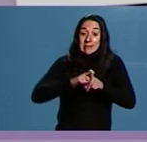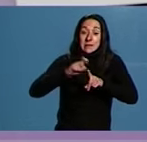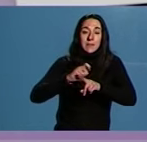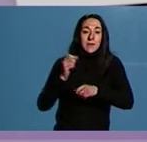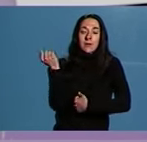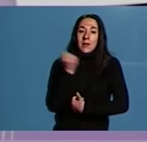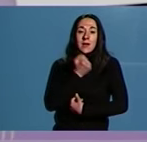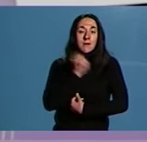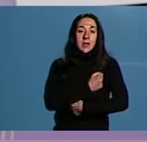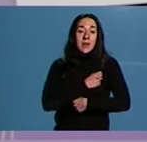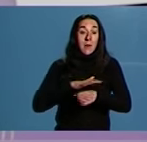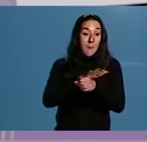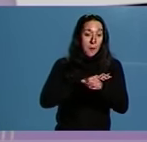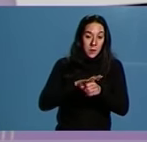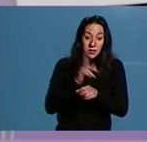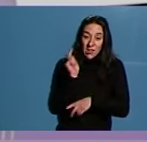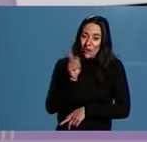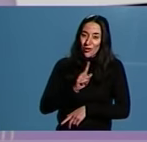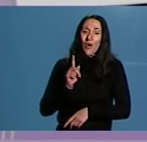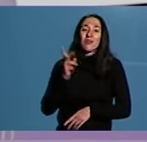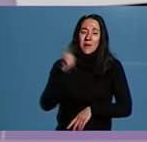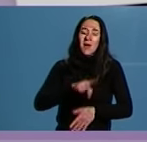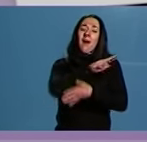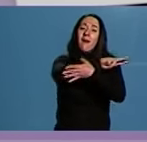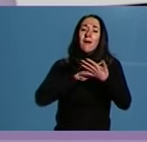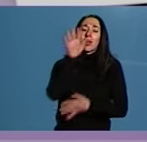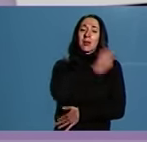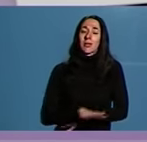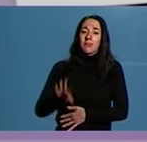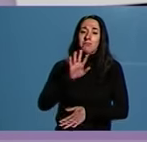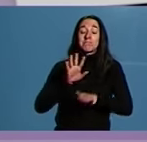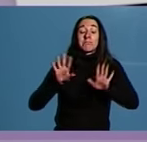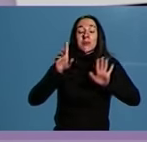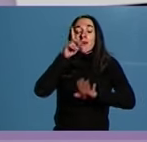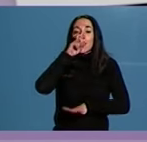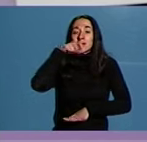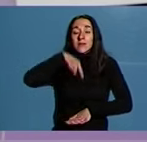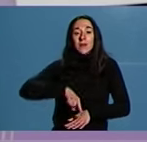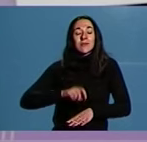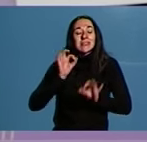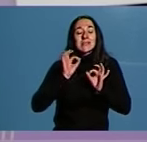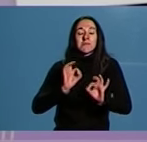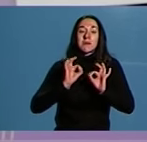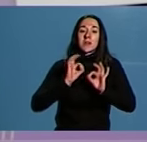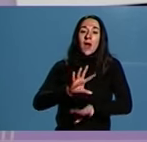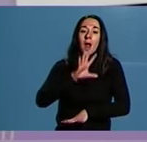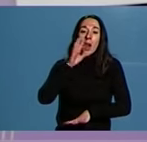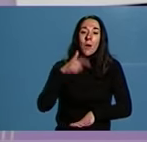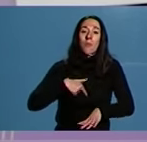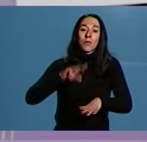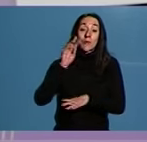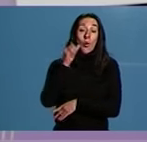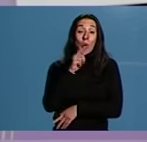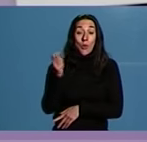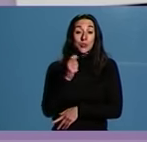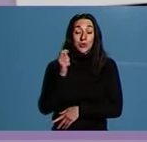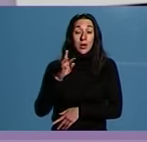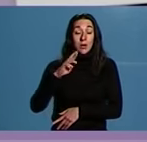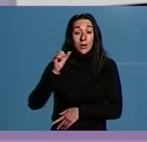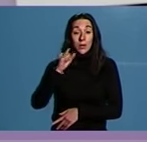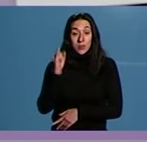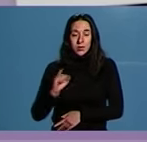provincia, senón en toda Galicia. Pero este é un ano especial, o primeiro sen José Rodríguez, o creador das figuras do Nacemento. Durante